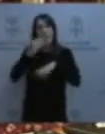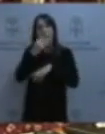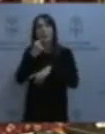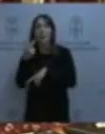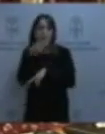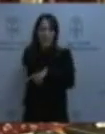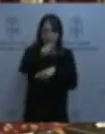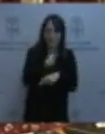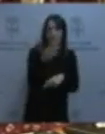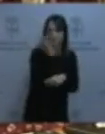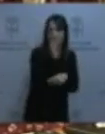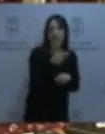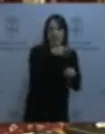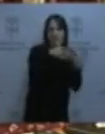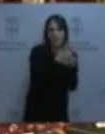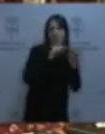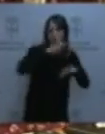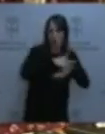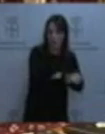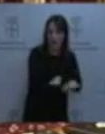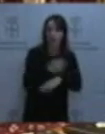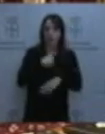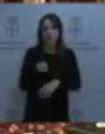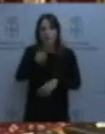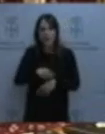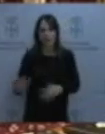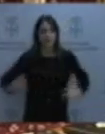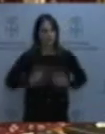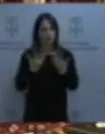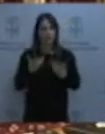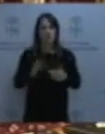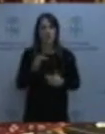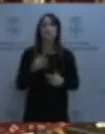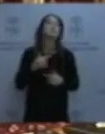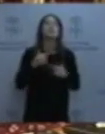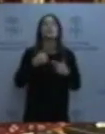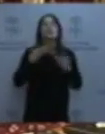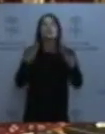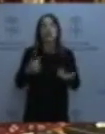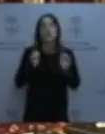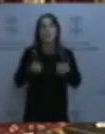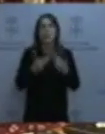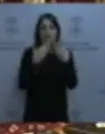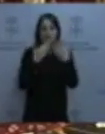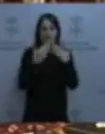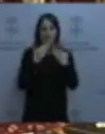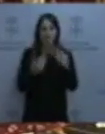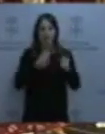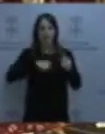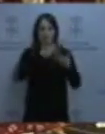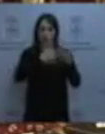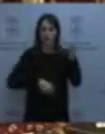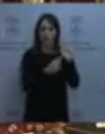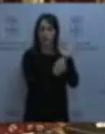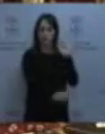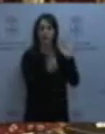colectiva. Yo también me indigné en ese momento y empecé a entrevistar, sacamos esta portada en diagonal, que llamaba El Corralito